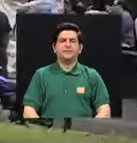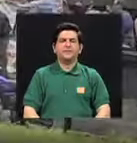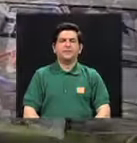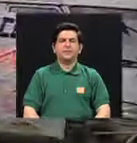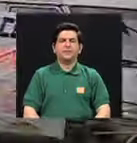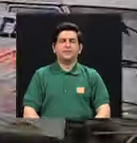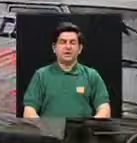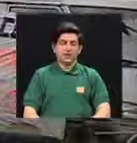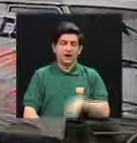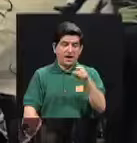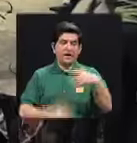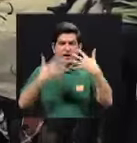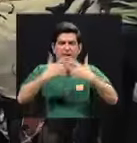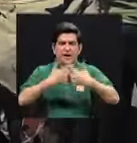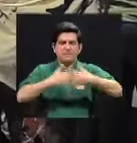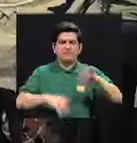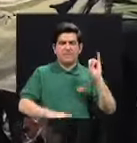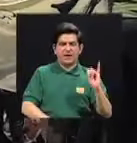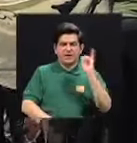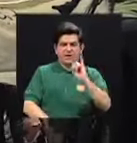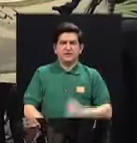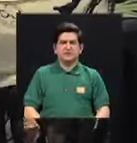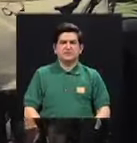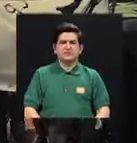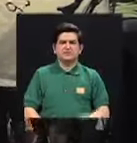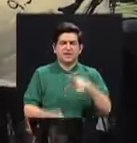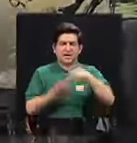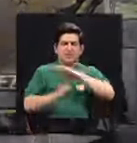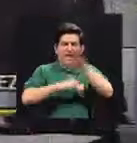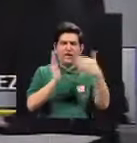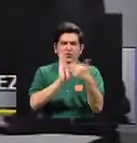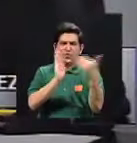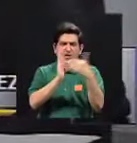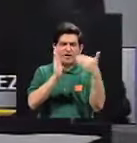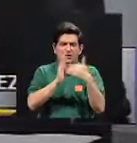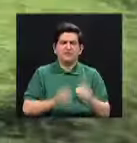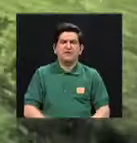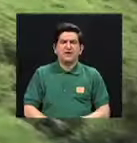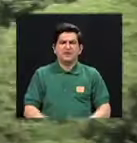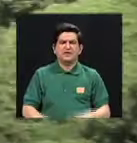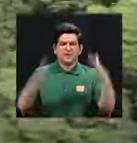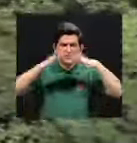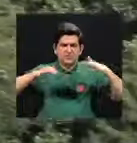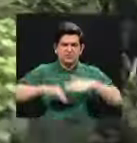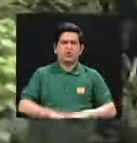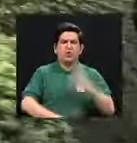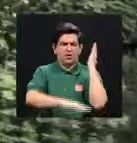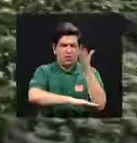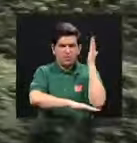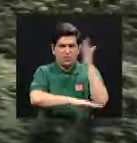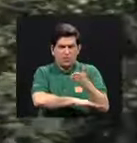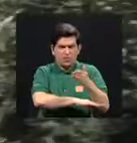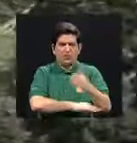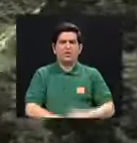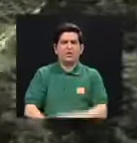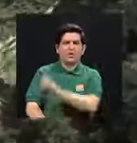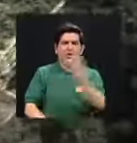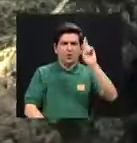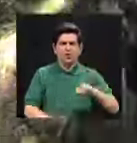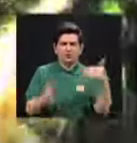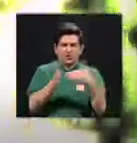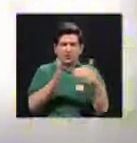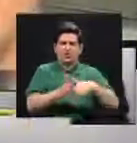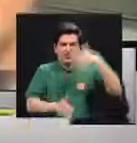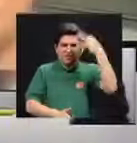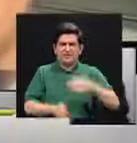Se condena a los demandados Industrias Infinito, Sociedad Anónima, a la reparación integral de los daños ambientales provocados con la tala raza. Costa Rica, una